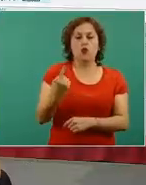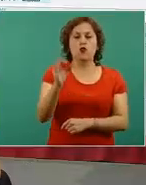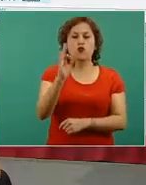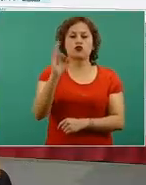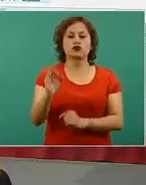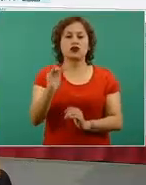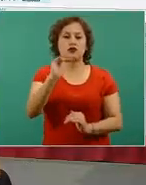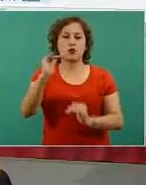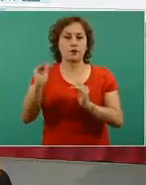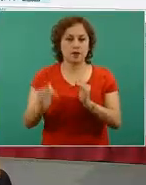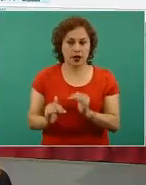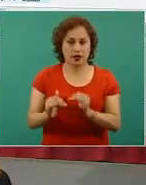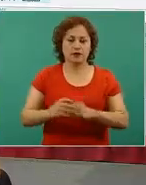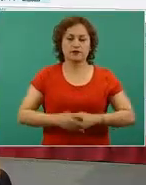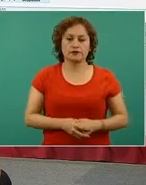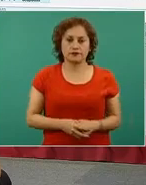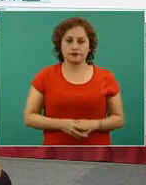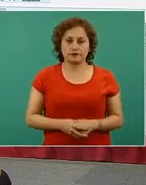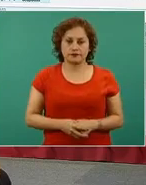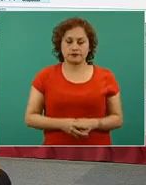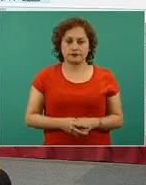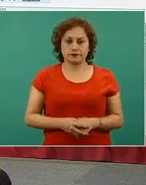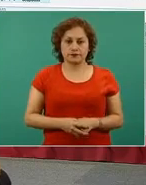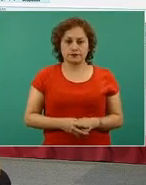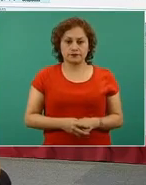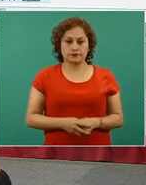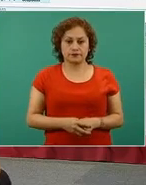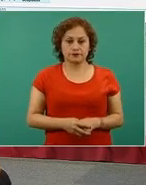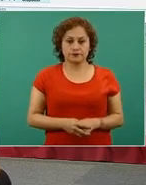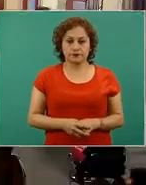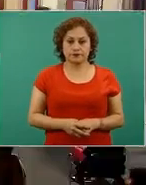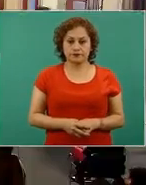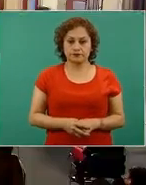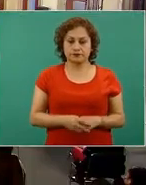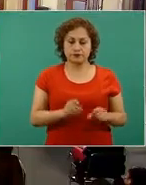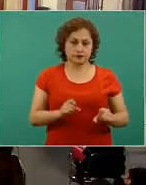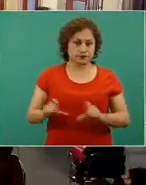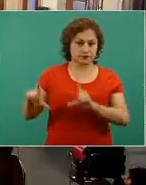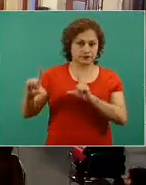ocupación diaria respecto al día anterior. La que sí.